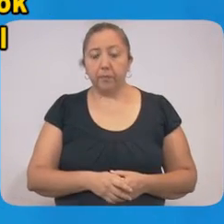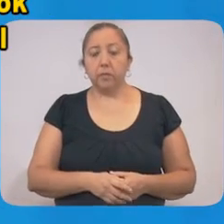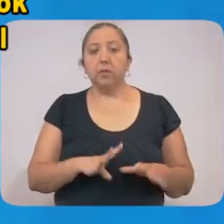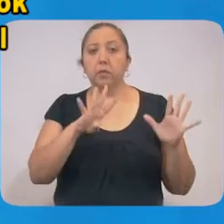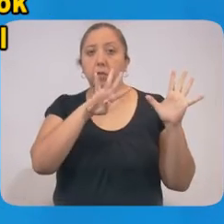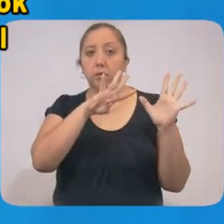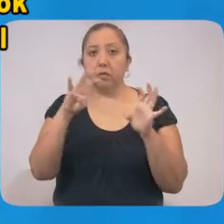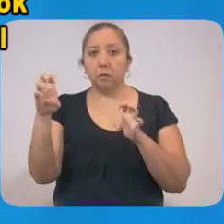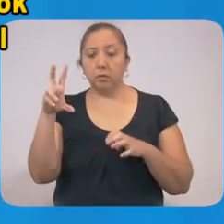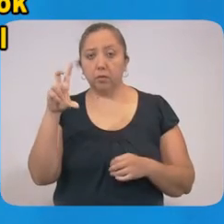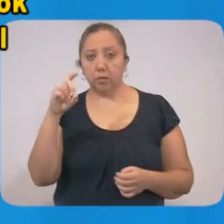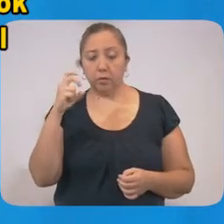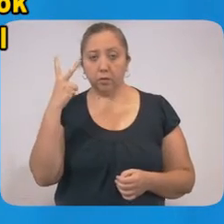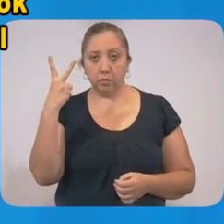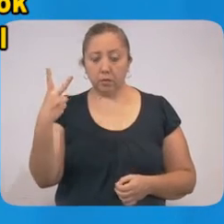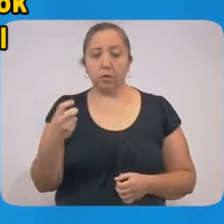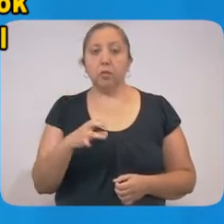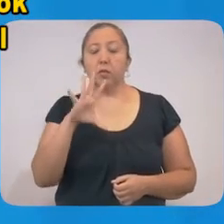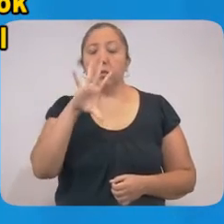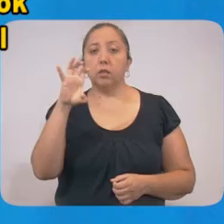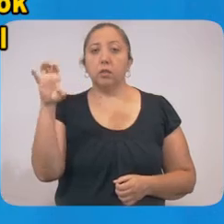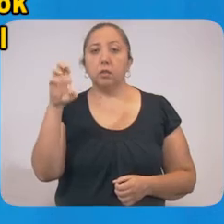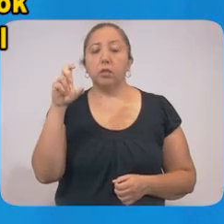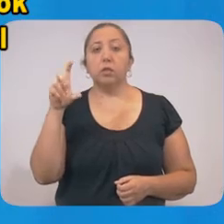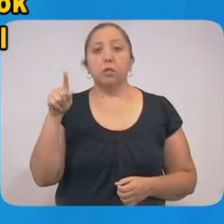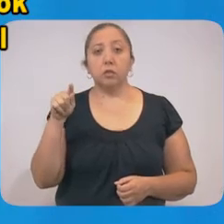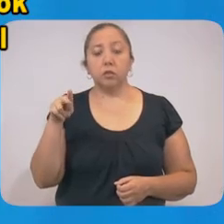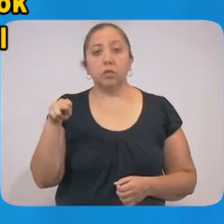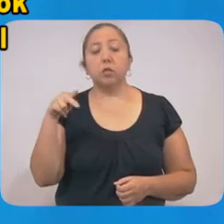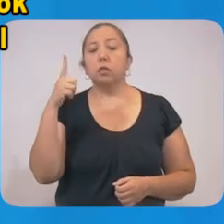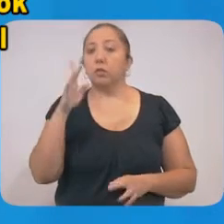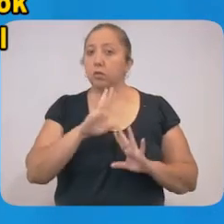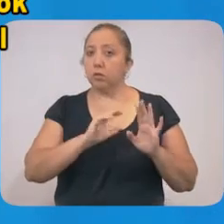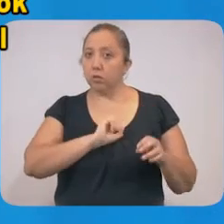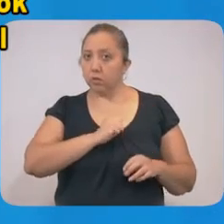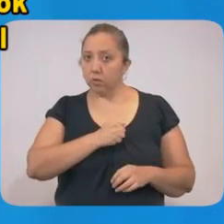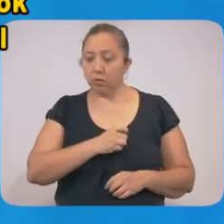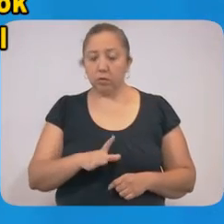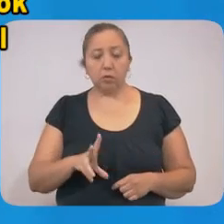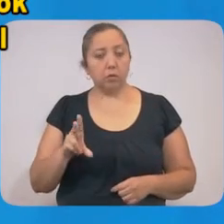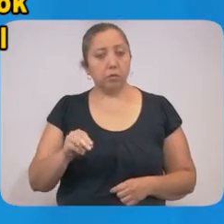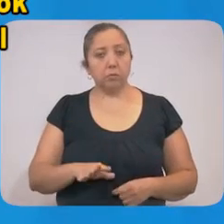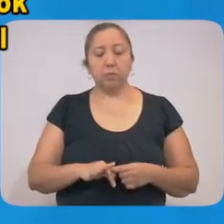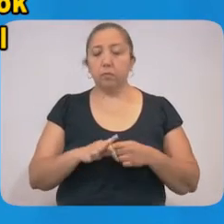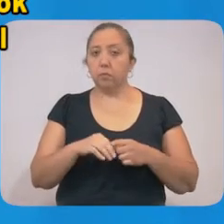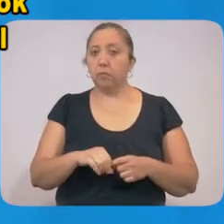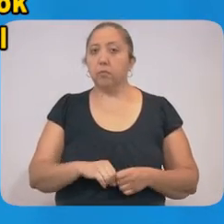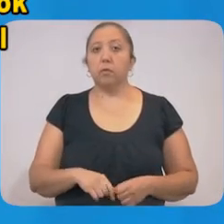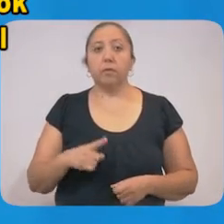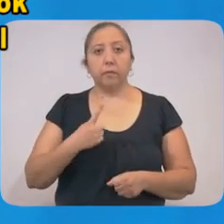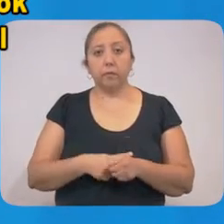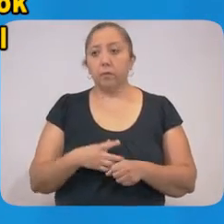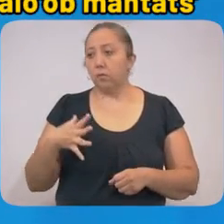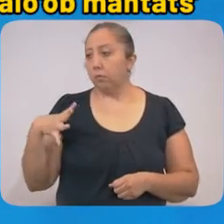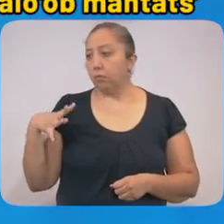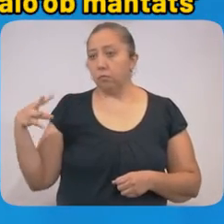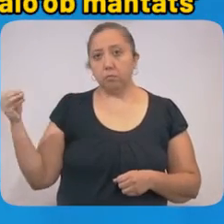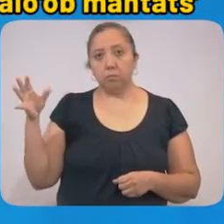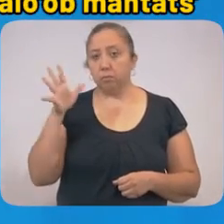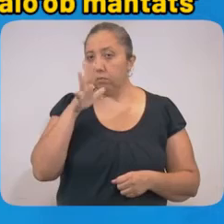los 932 casos confirmados, 581 ya se recuperaron, no presentan síntomas ni pueden